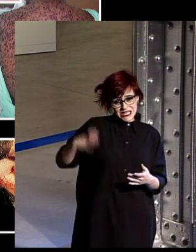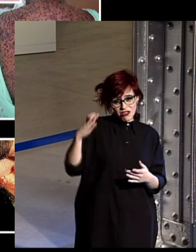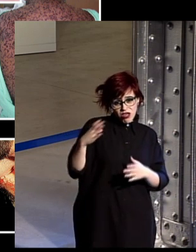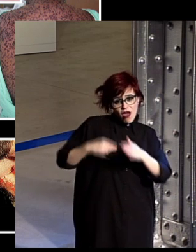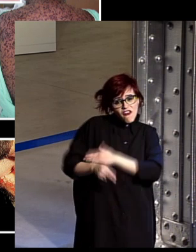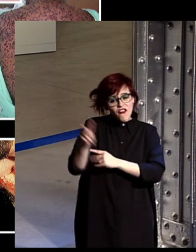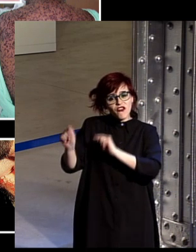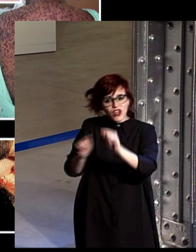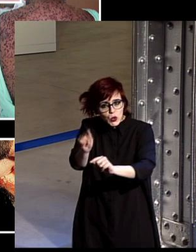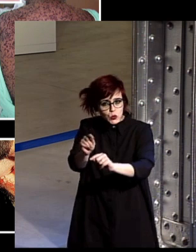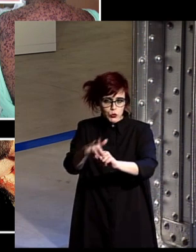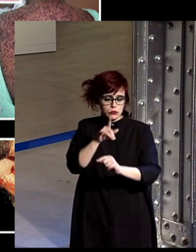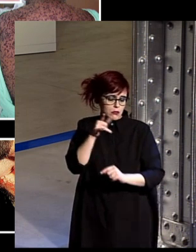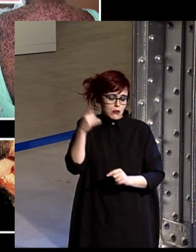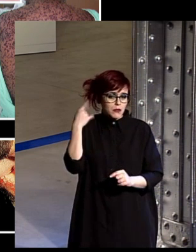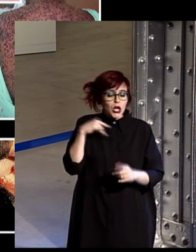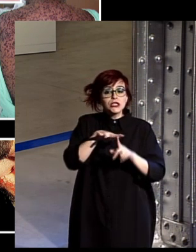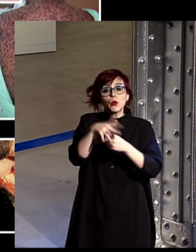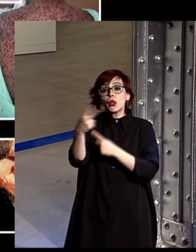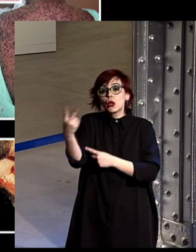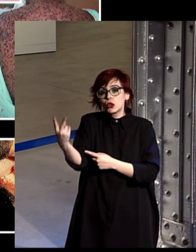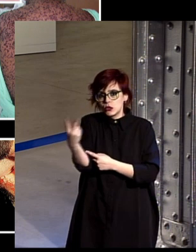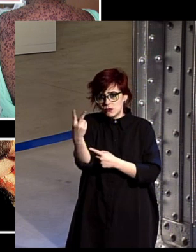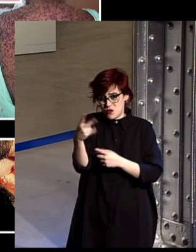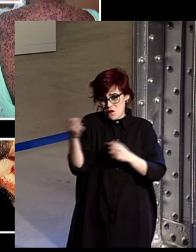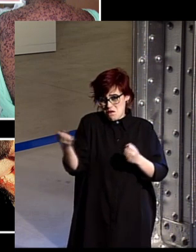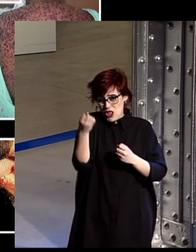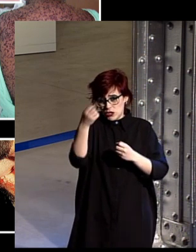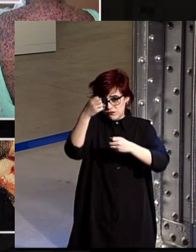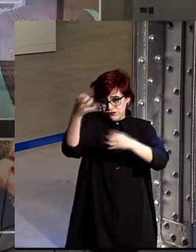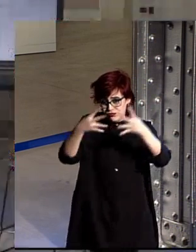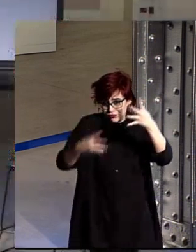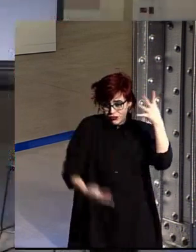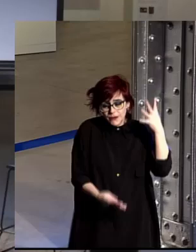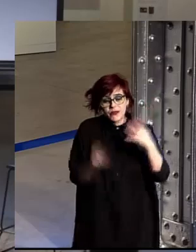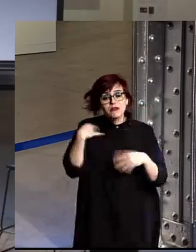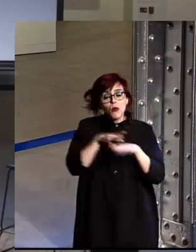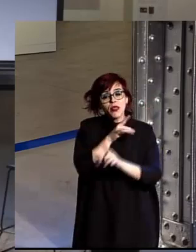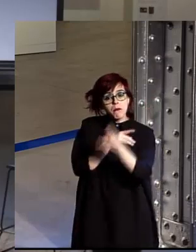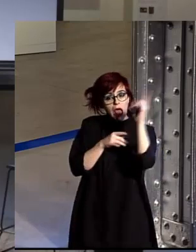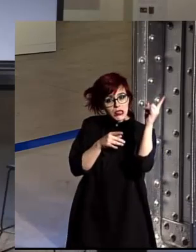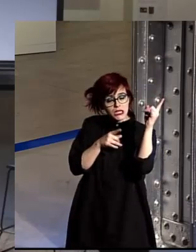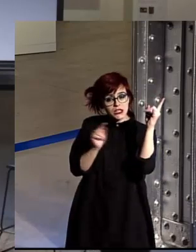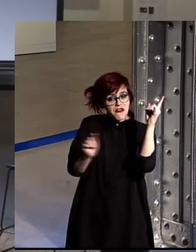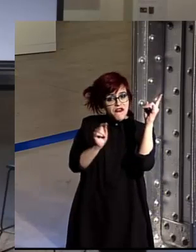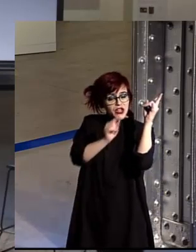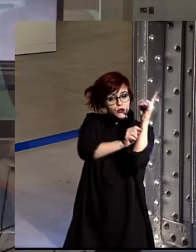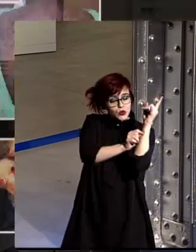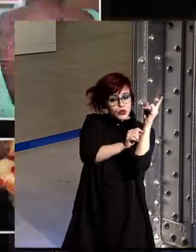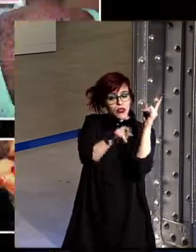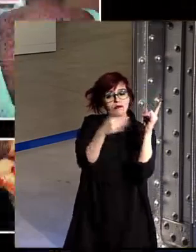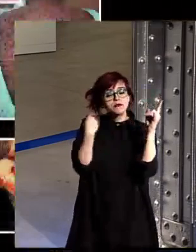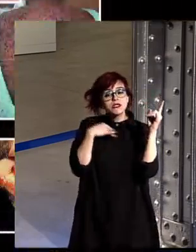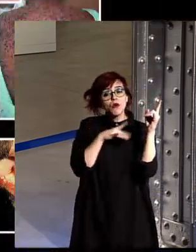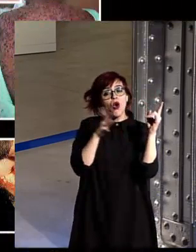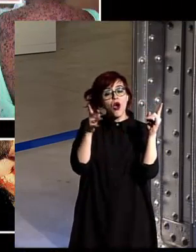distintos ejemplos. Y os pongo 2 casos nada más, pero hay millones, como os podéis imaginar, de virus que infectan a plantas. Esto es lo que produce el virus del